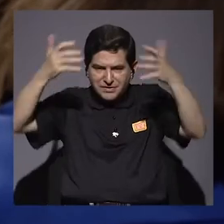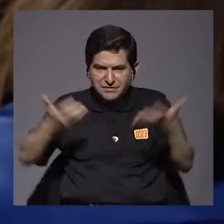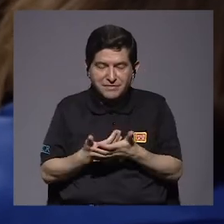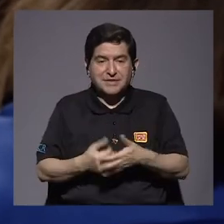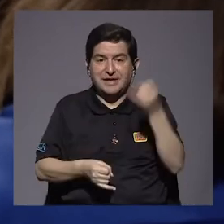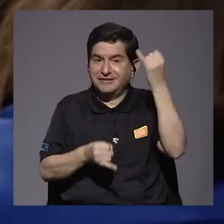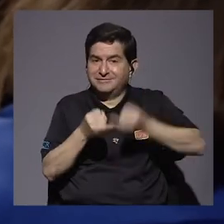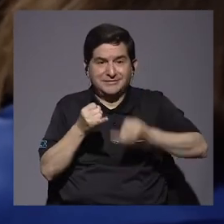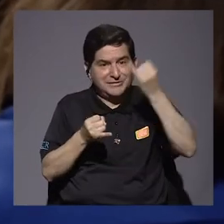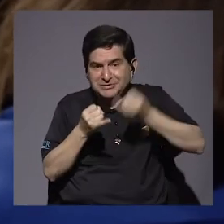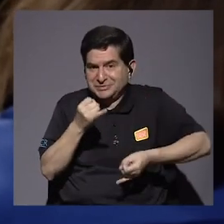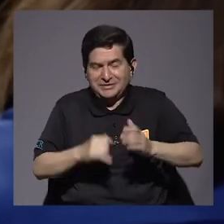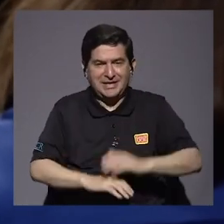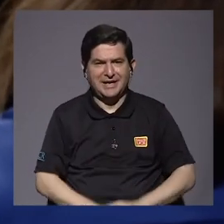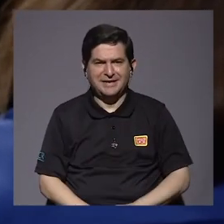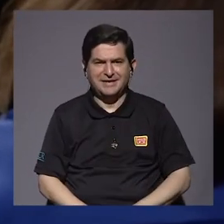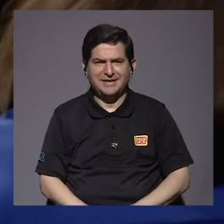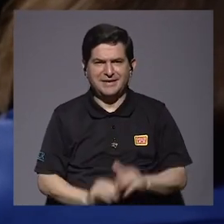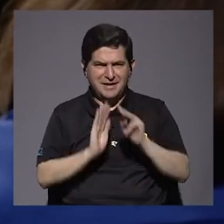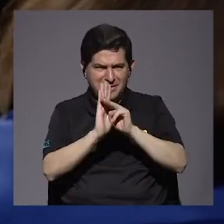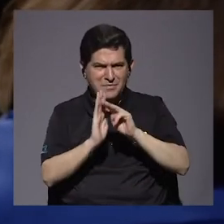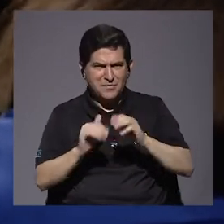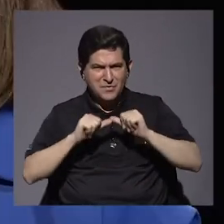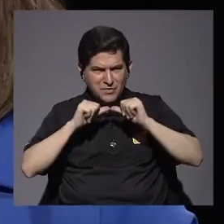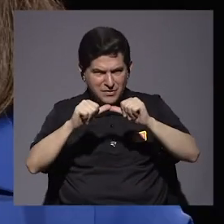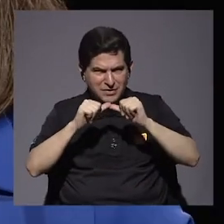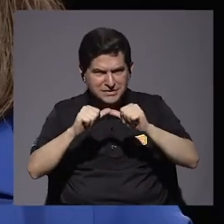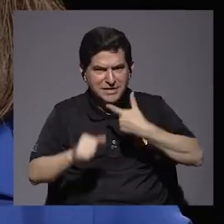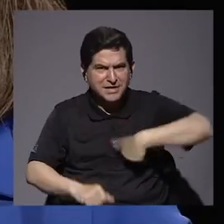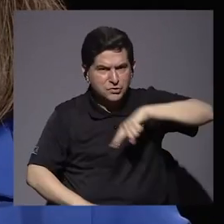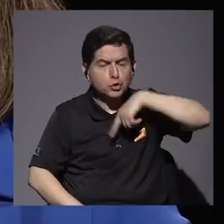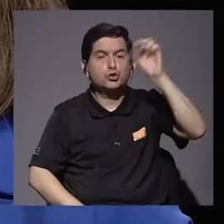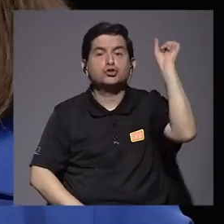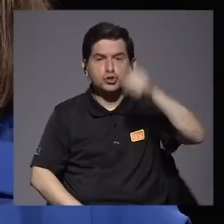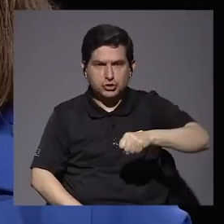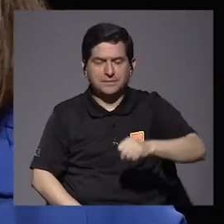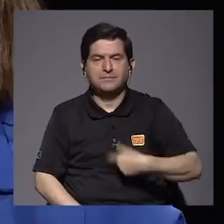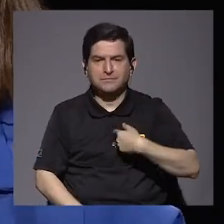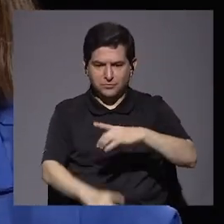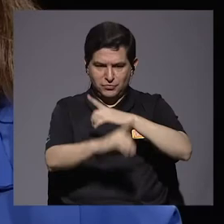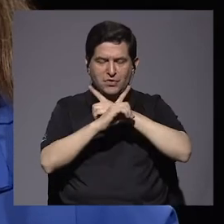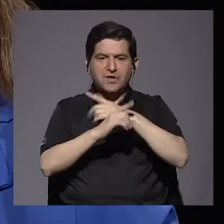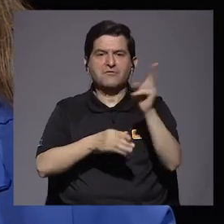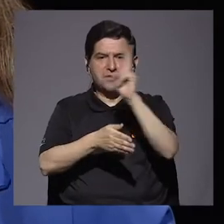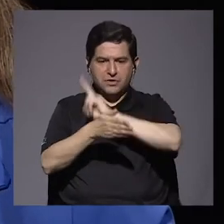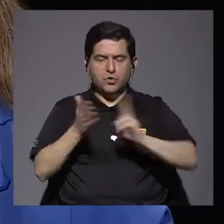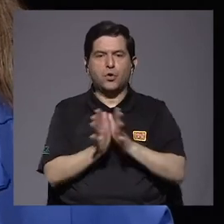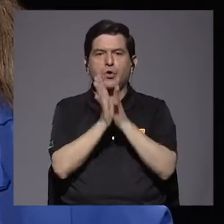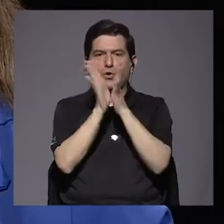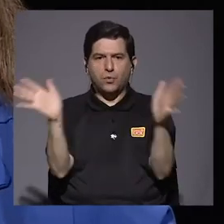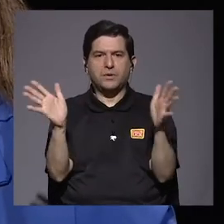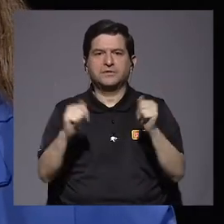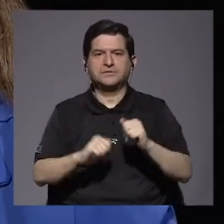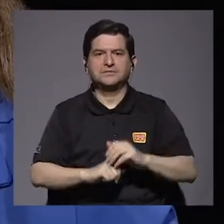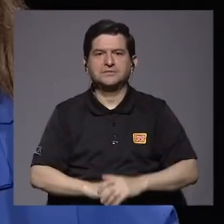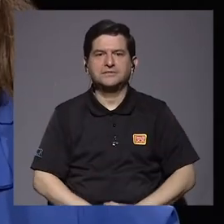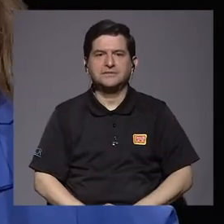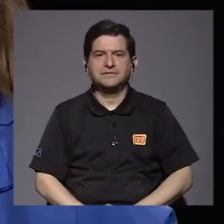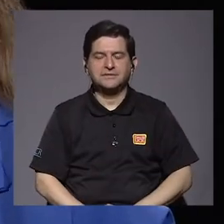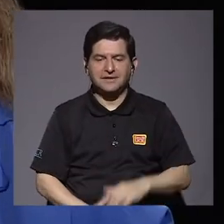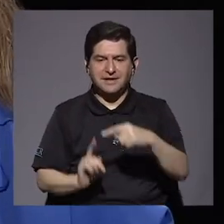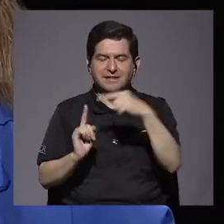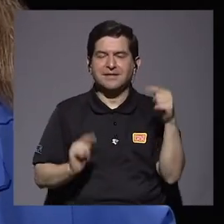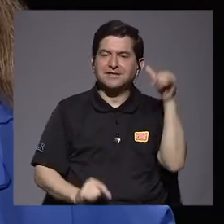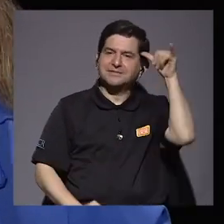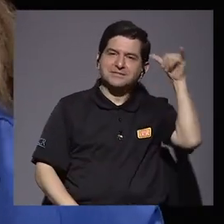que no pasamos el río. ¿Somos un modelo a seguir? Somos un modelo a seguir. Yo defiendo el modelo de universidad pública. De aquí